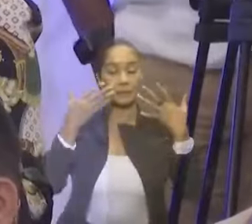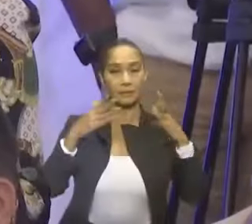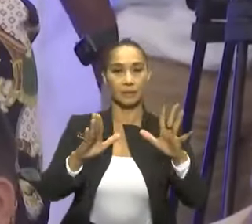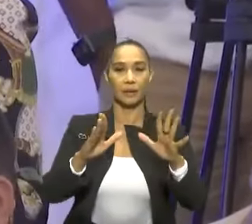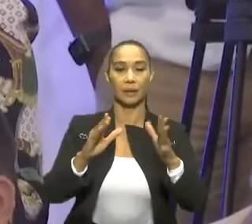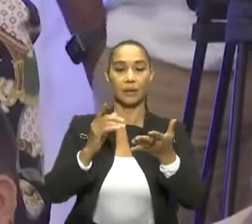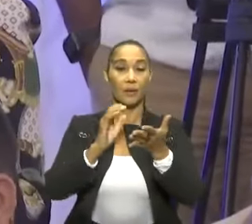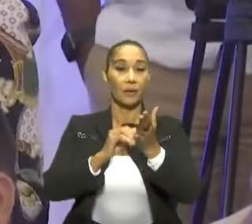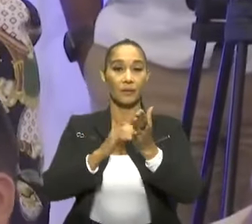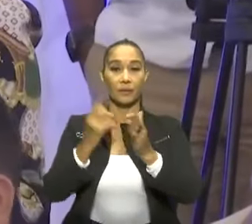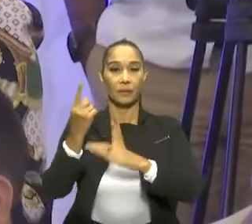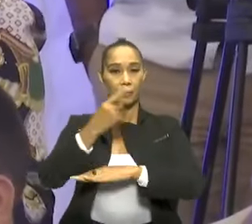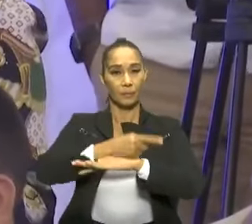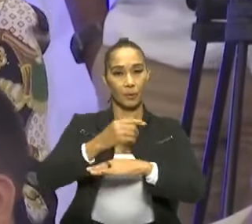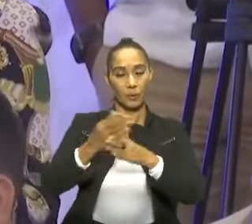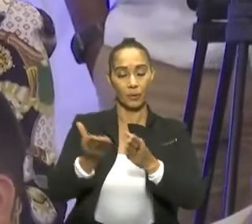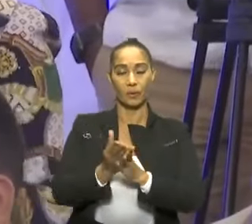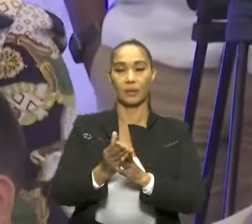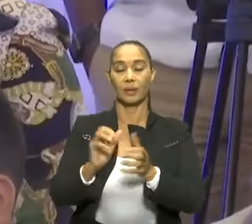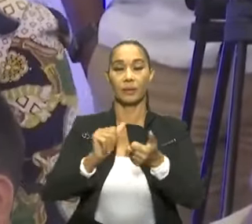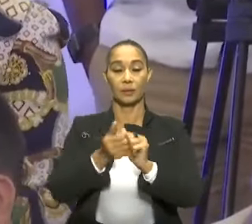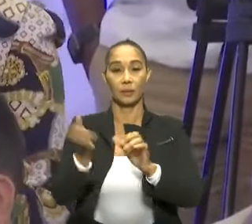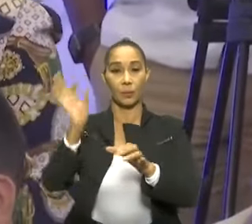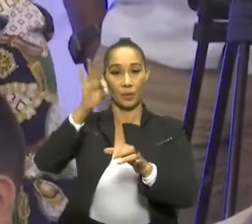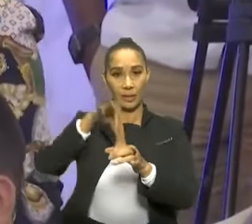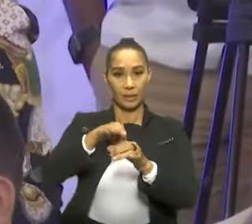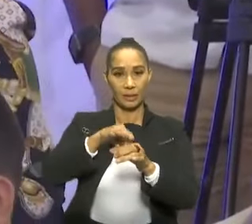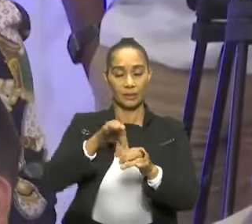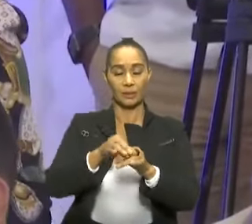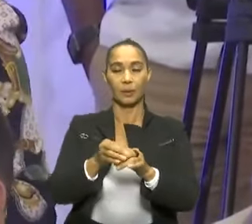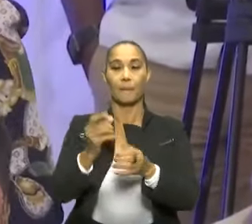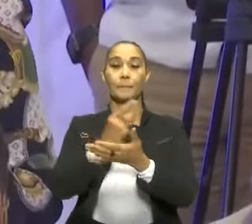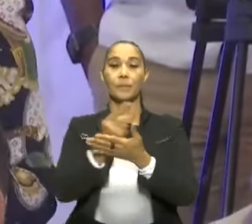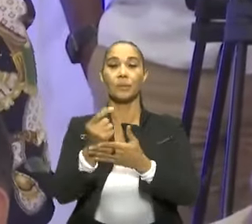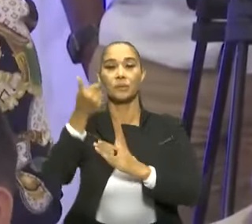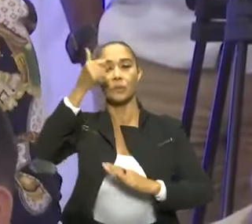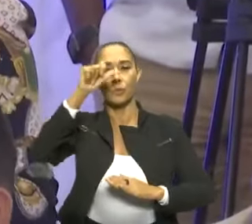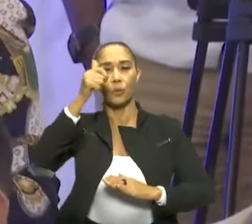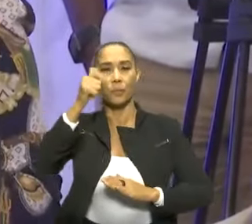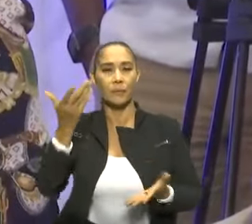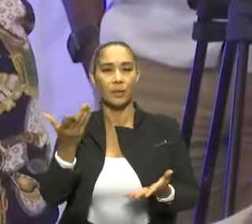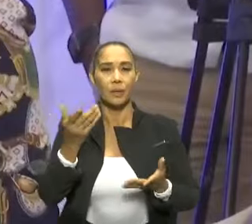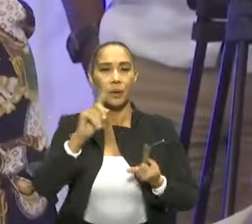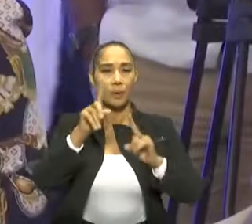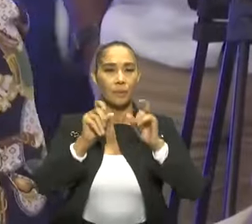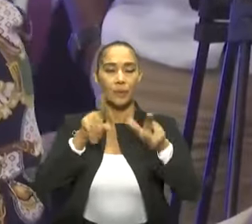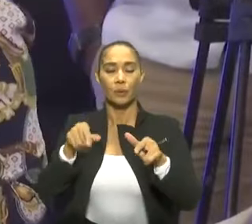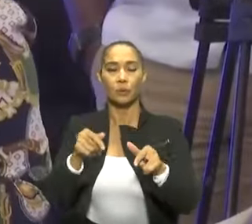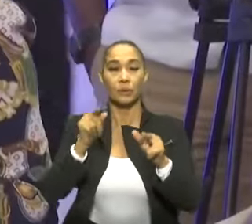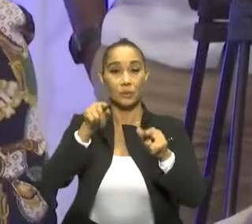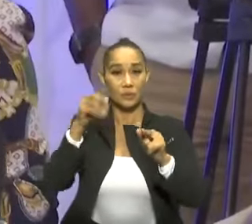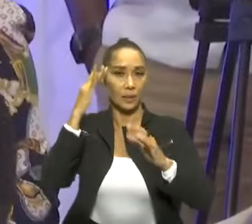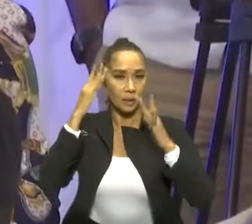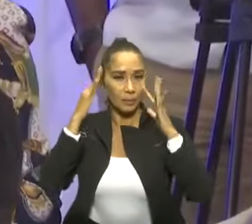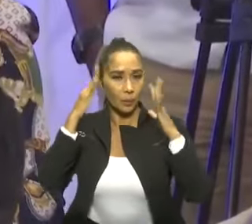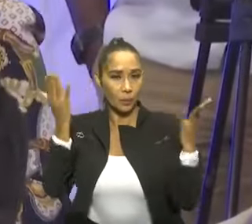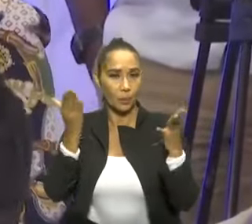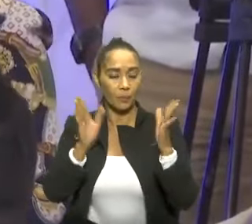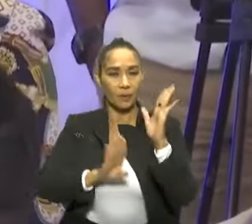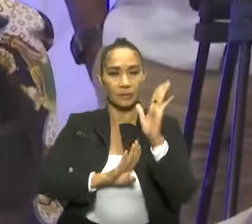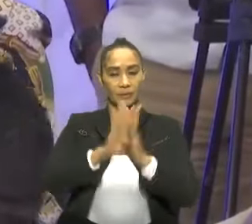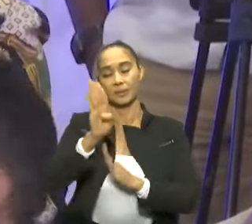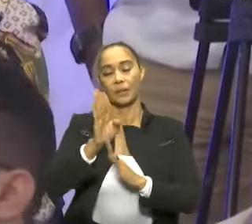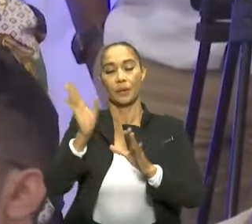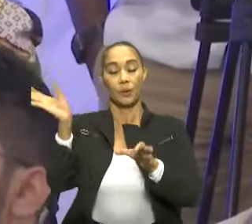pocos días de la celebración del torneo electoral, ese próximo domingo, si tiene algo que le preocupa sobre el